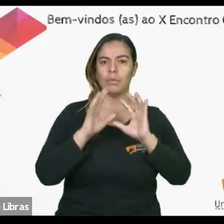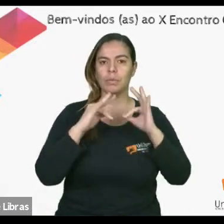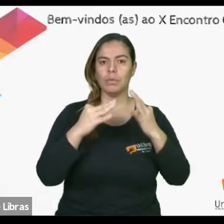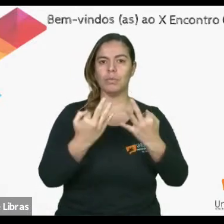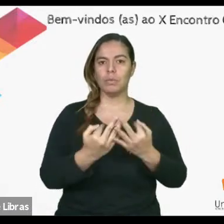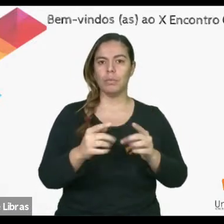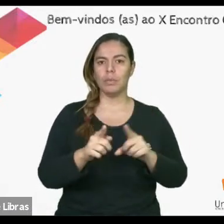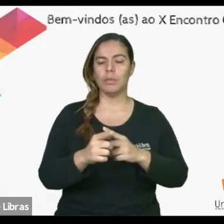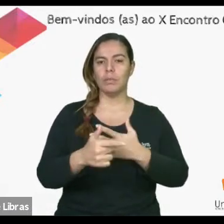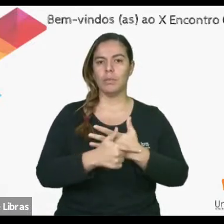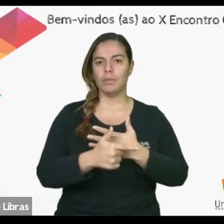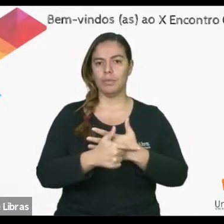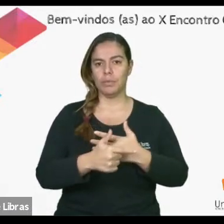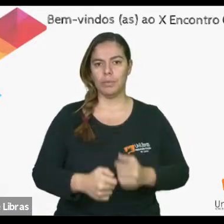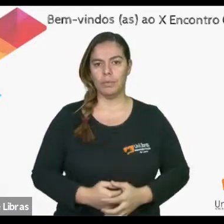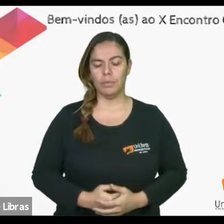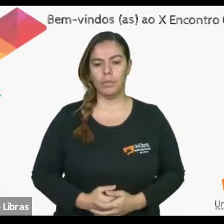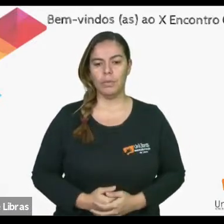exclusión.